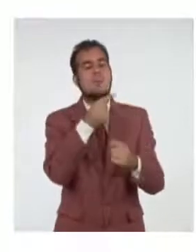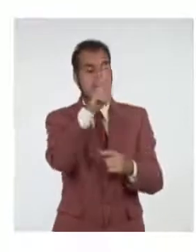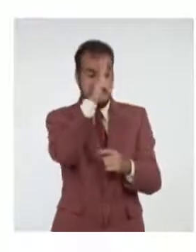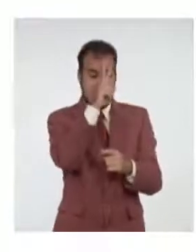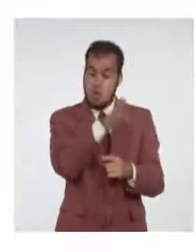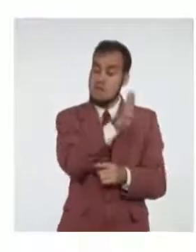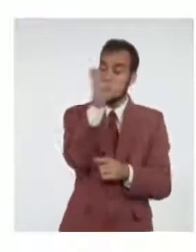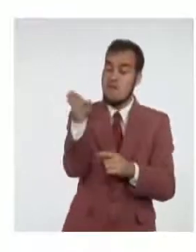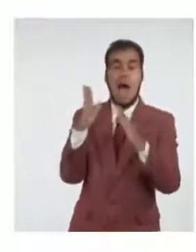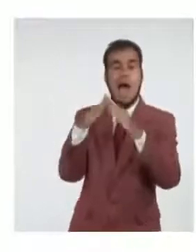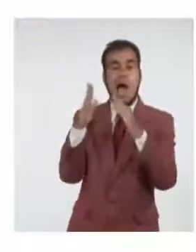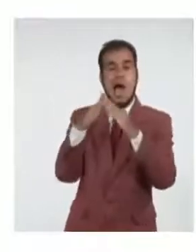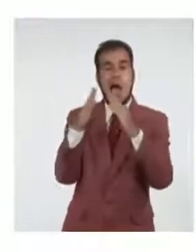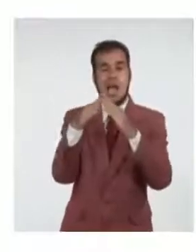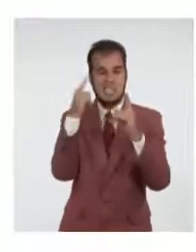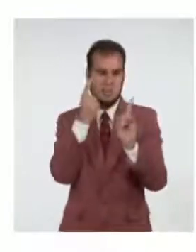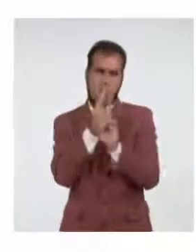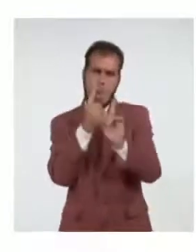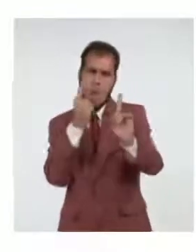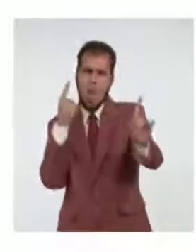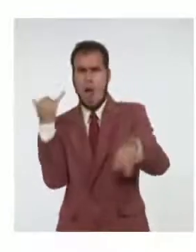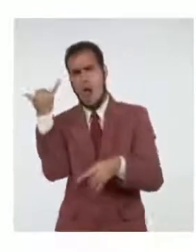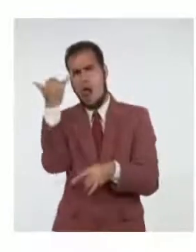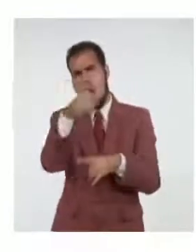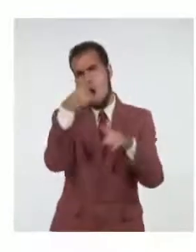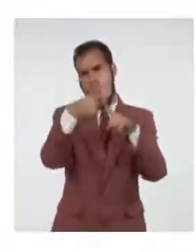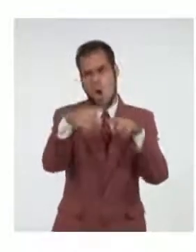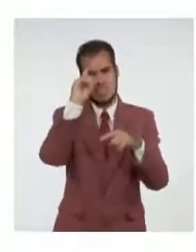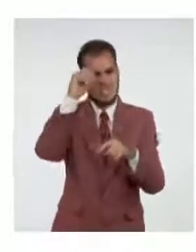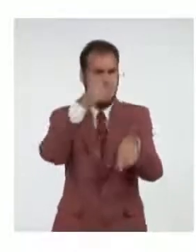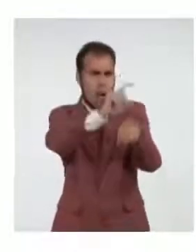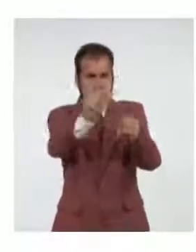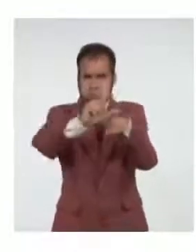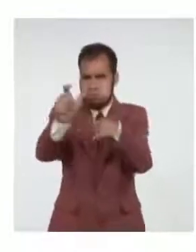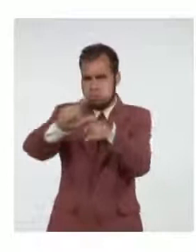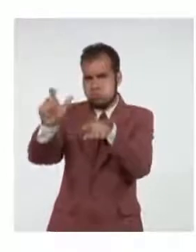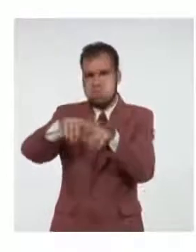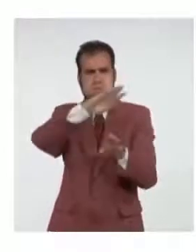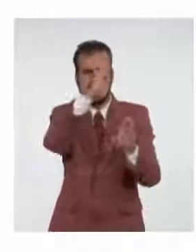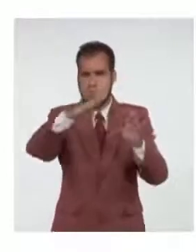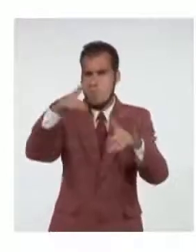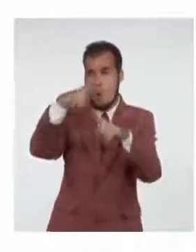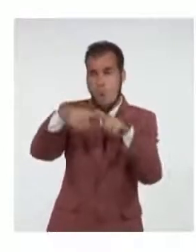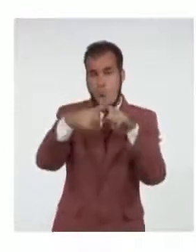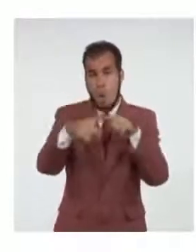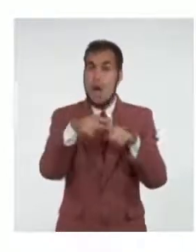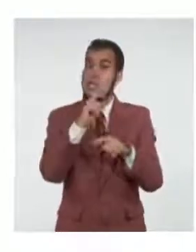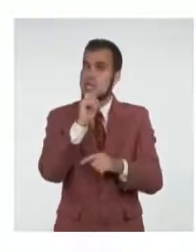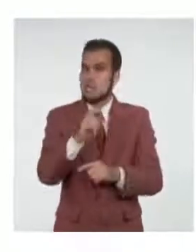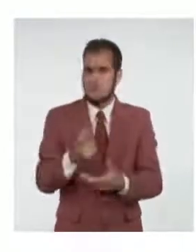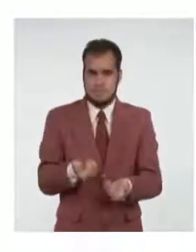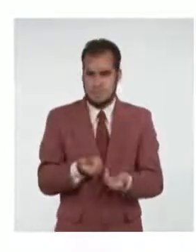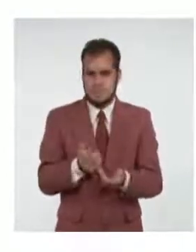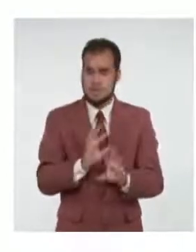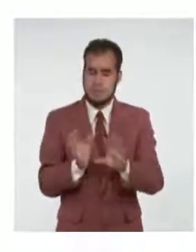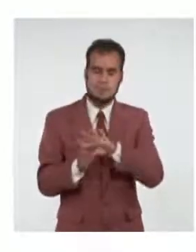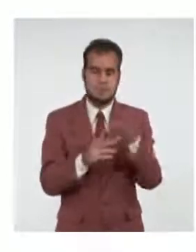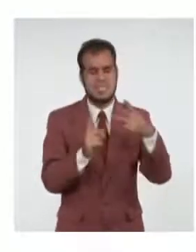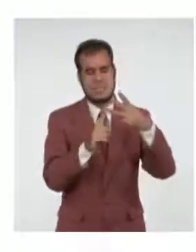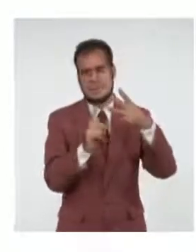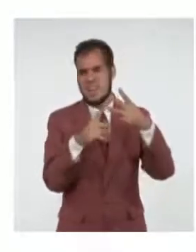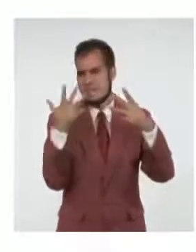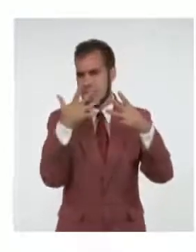hablando sobre todo de zonas rurales, zonas montañosas, fundamentales. Familias disfuncionales. Y creo que eso